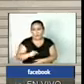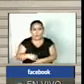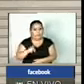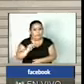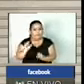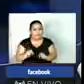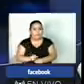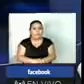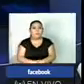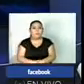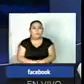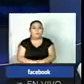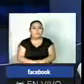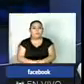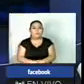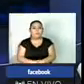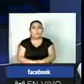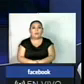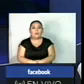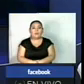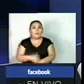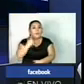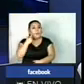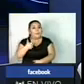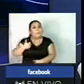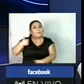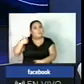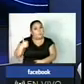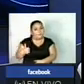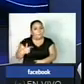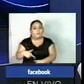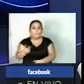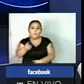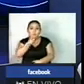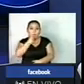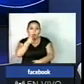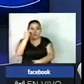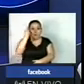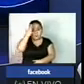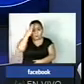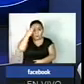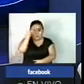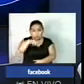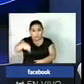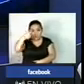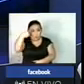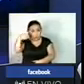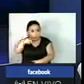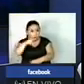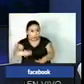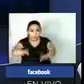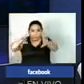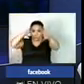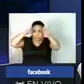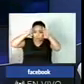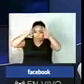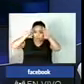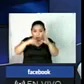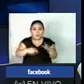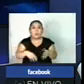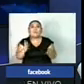inaudito bien vamos a continuar con más informaciones recordarles también que estén pendientes de nuestras